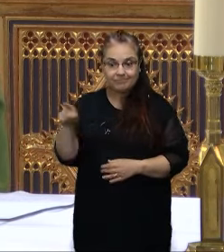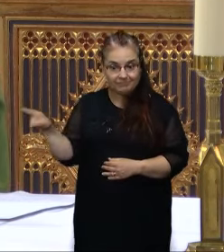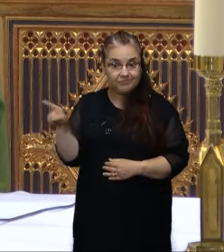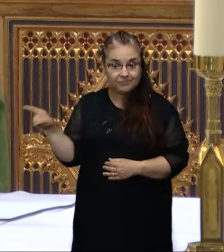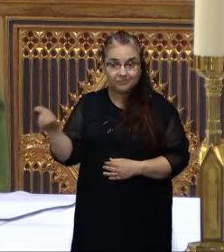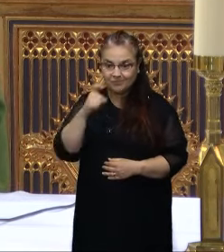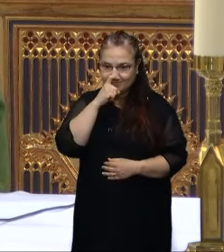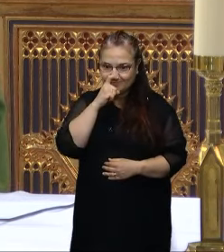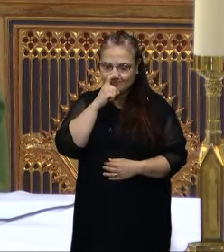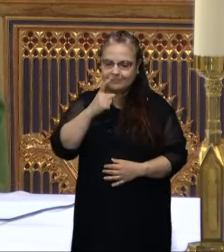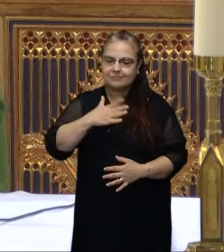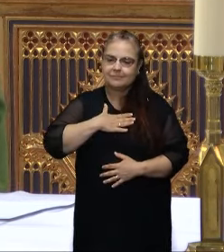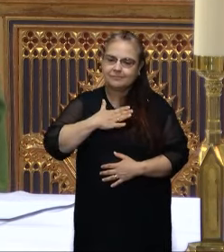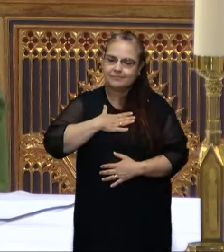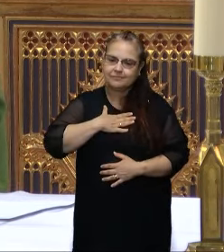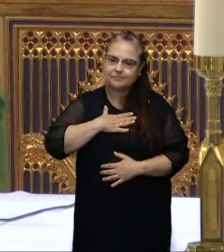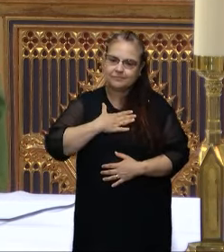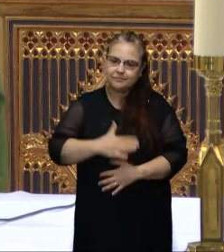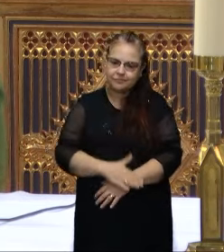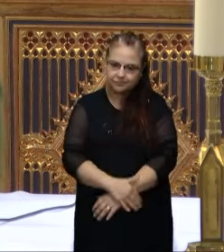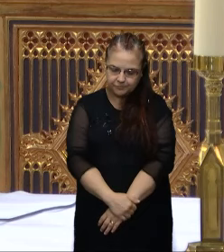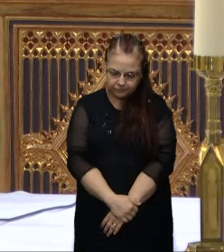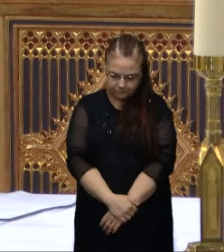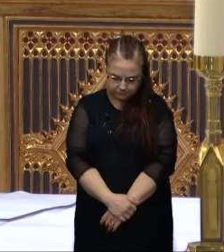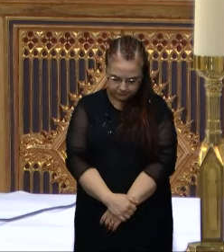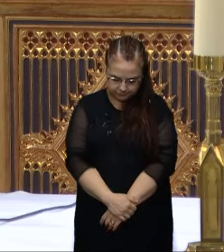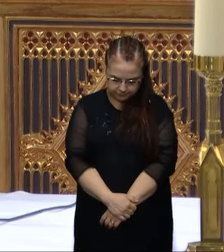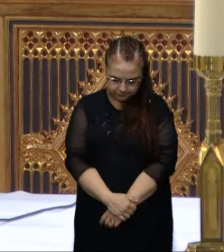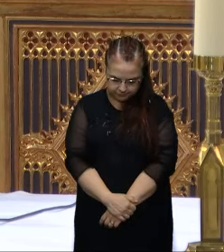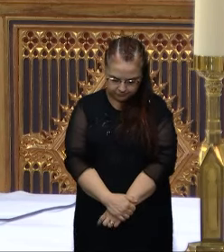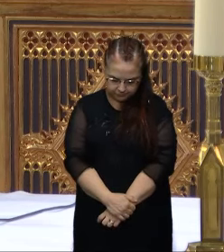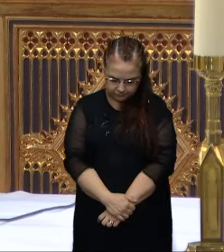Haced esto en conmemoración mía».